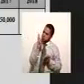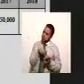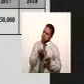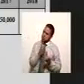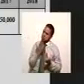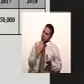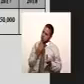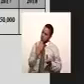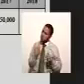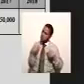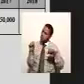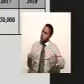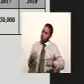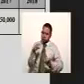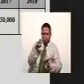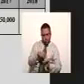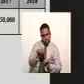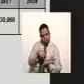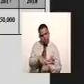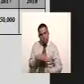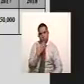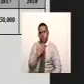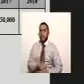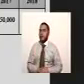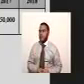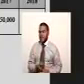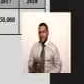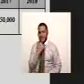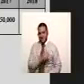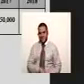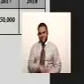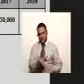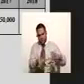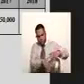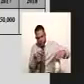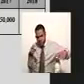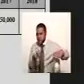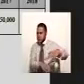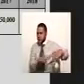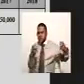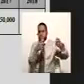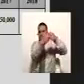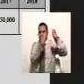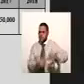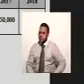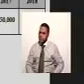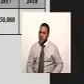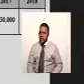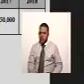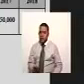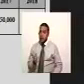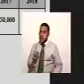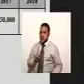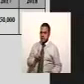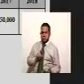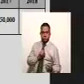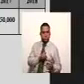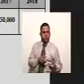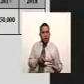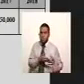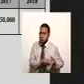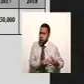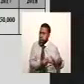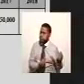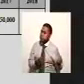reponer! Resulta que como había tanta carga detonada por el sector minero energético, prácticamente el que compraba el vehículo incluía los 60 millones de pesos